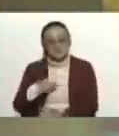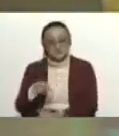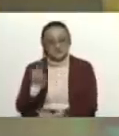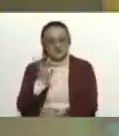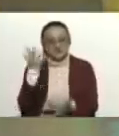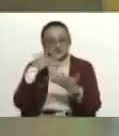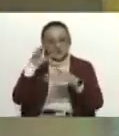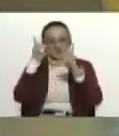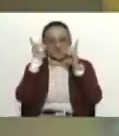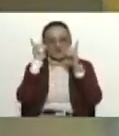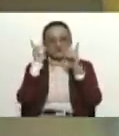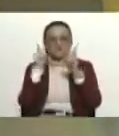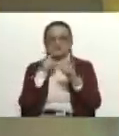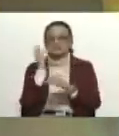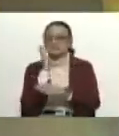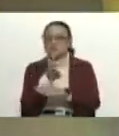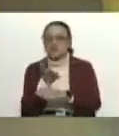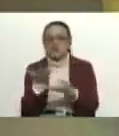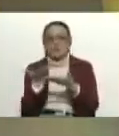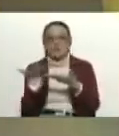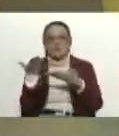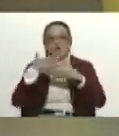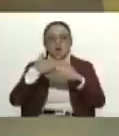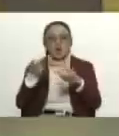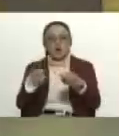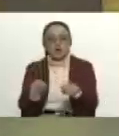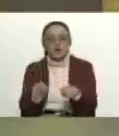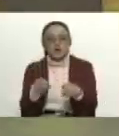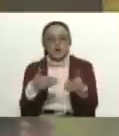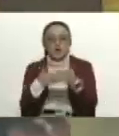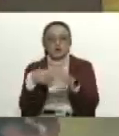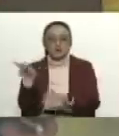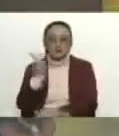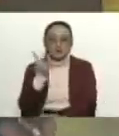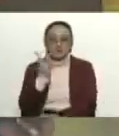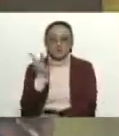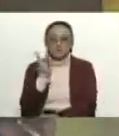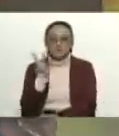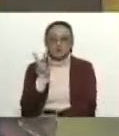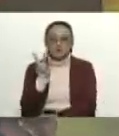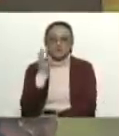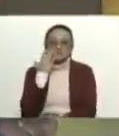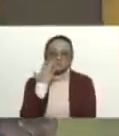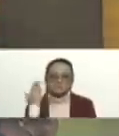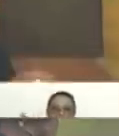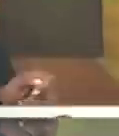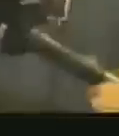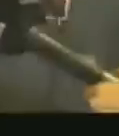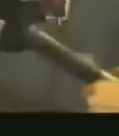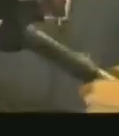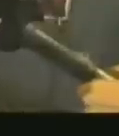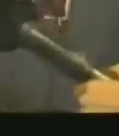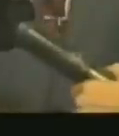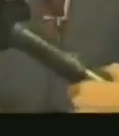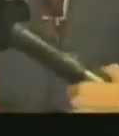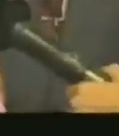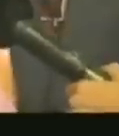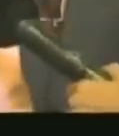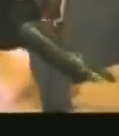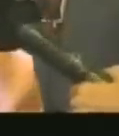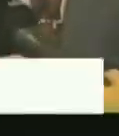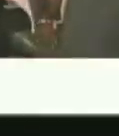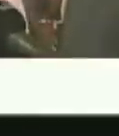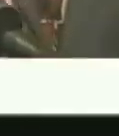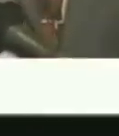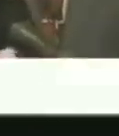Delcy Rodríguez, condenó el bloqueo sistemático y criminal contra Venezuela. Esto fue lo que dijo. El bloqueo contra